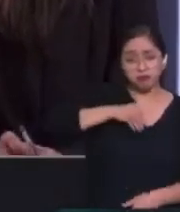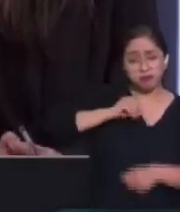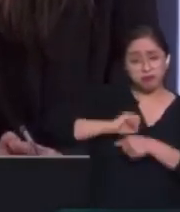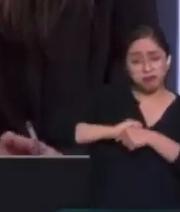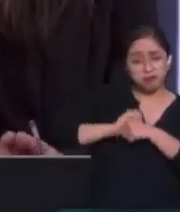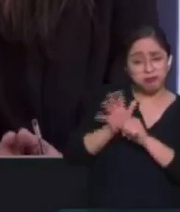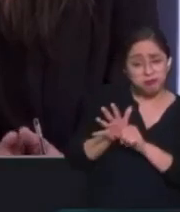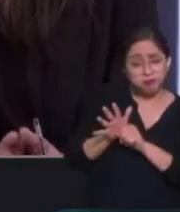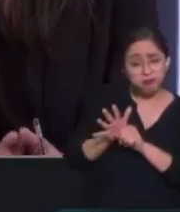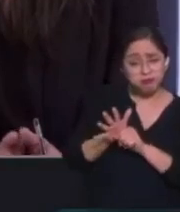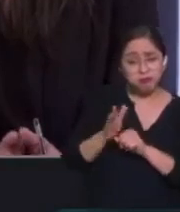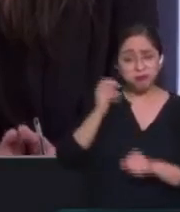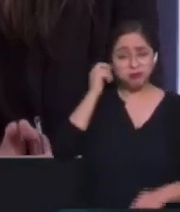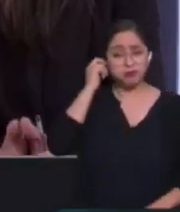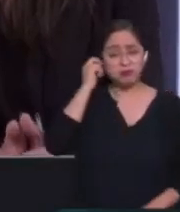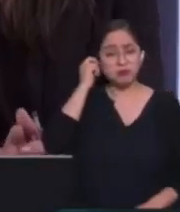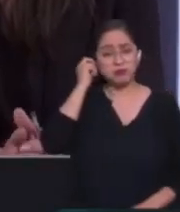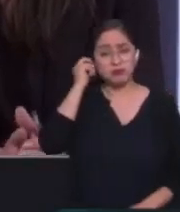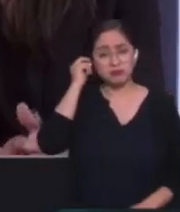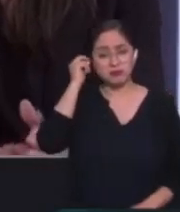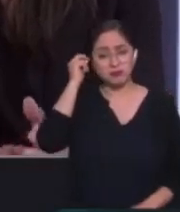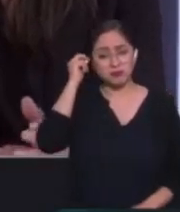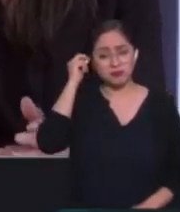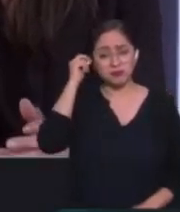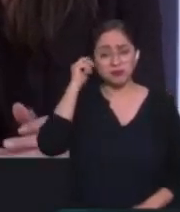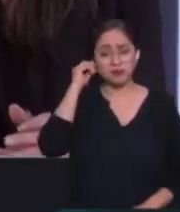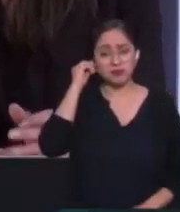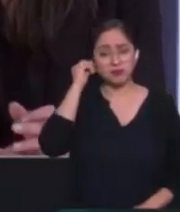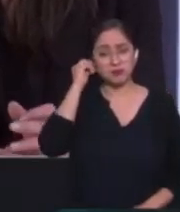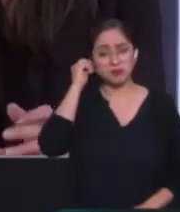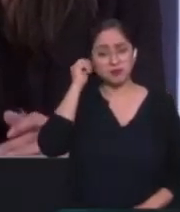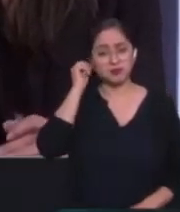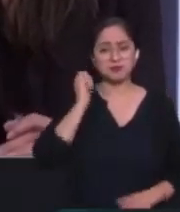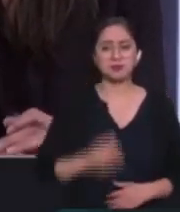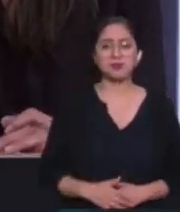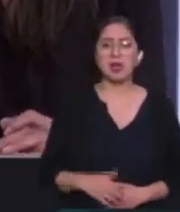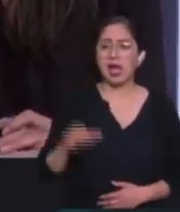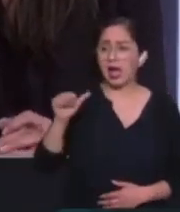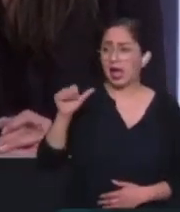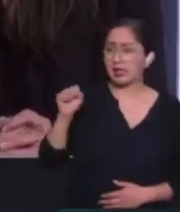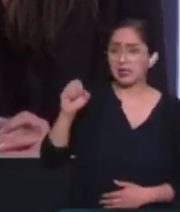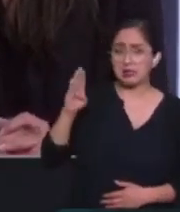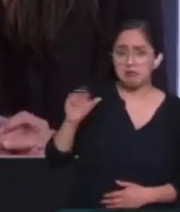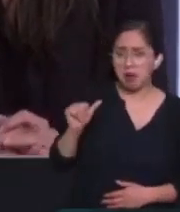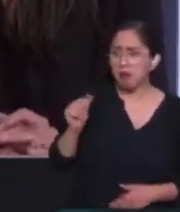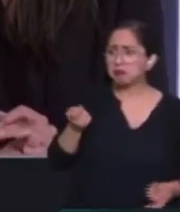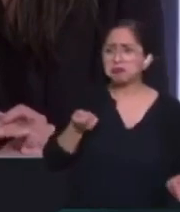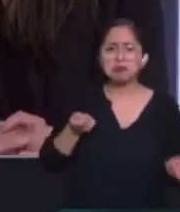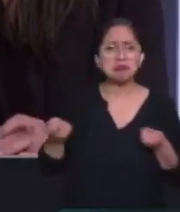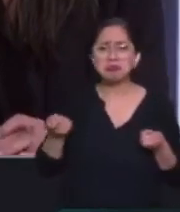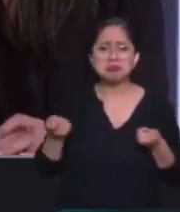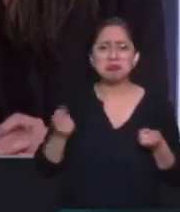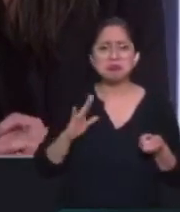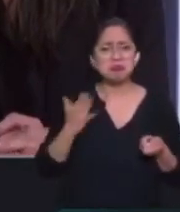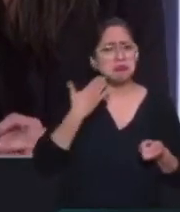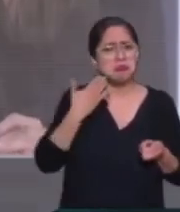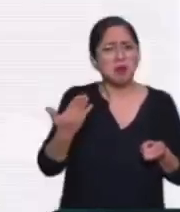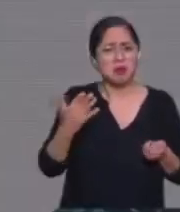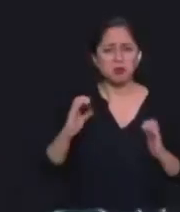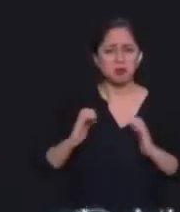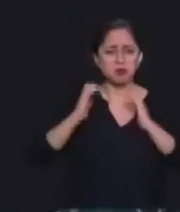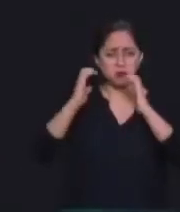adquirir el COVID-19. Si está bien controlado, no. La enfermedad asmática es una enfermedad